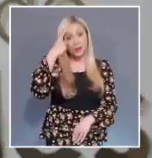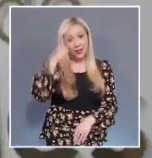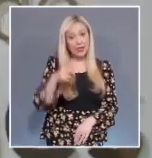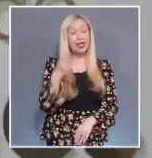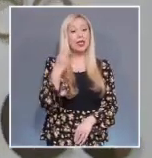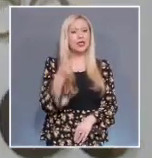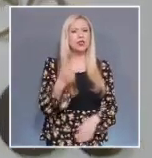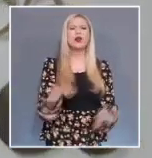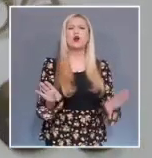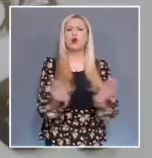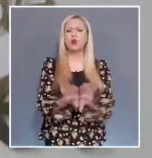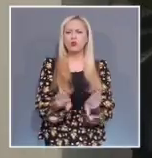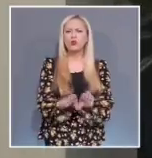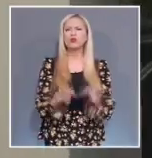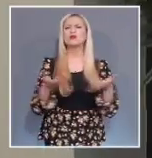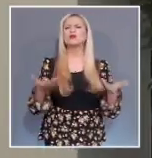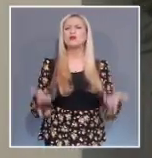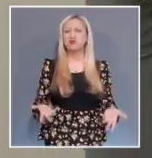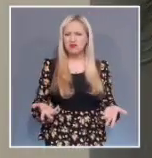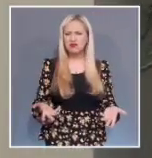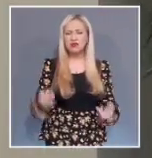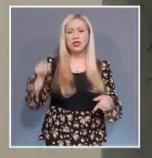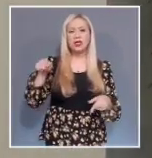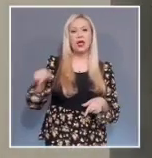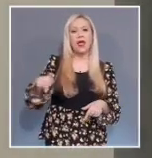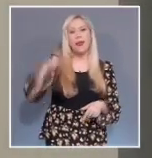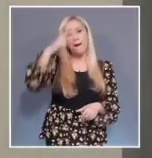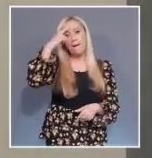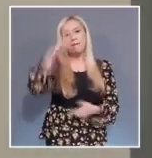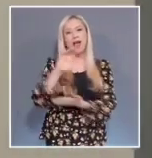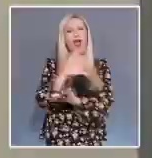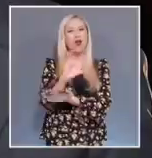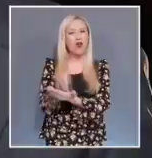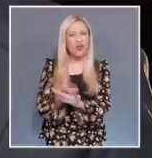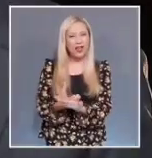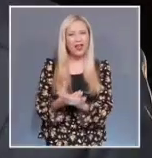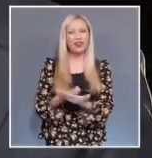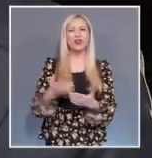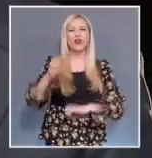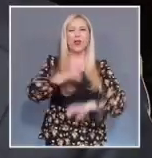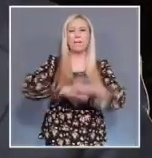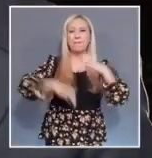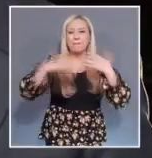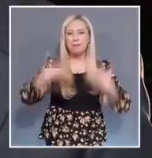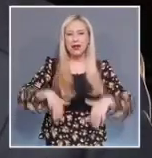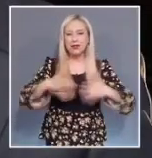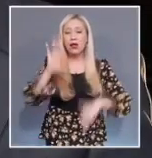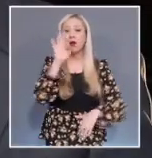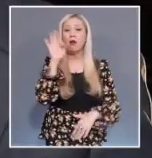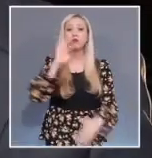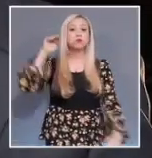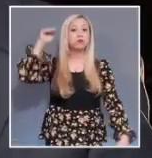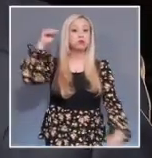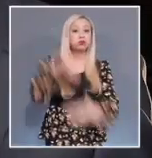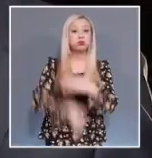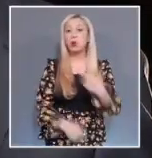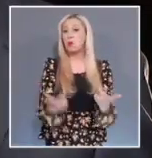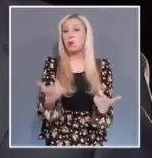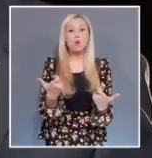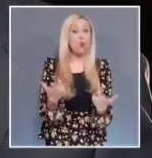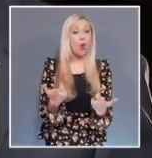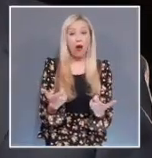consiste parte de las bondades del concurso mercantil en favor de las partes. La propia ley establece procedimientos o